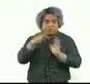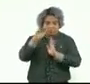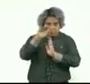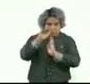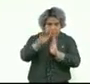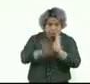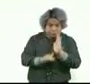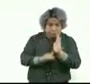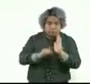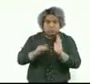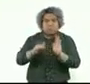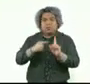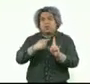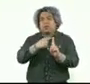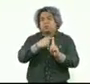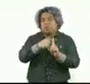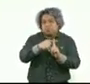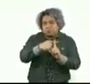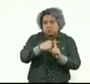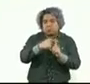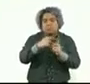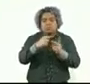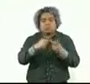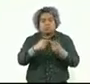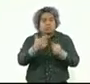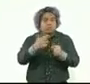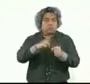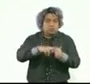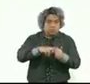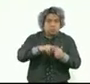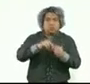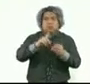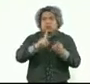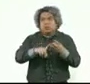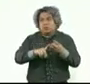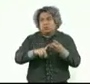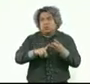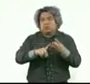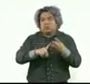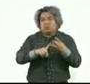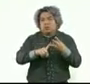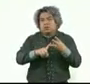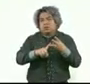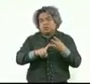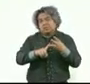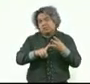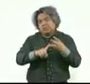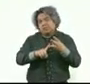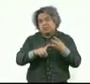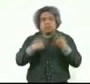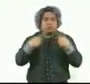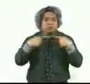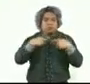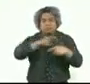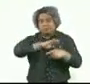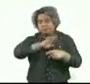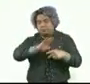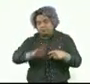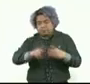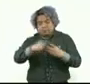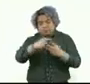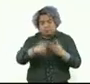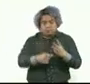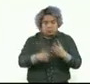consistente en positividad, en hospitalizaciones, en el caso de las defunciones, que es mucho